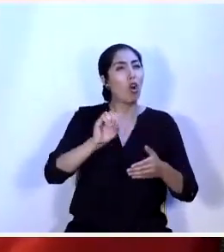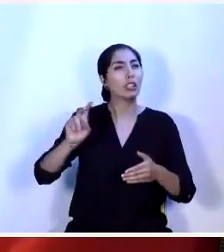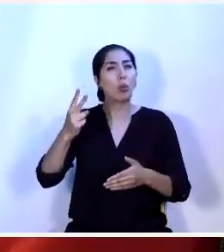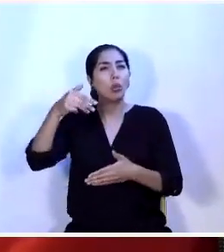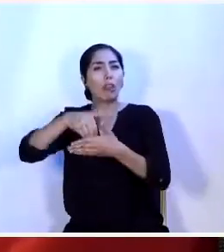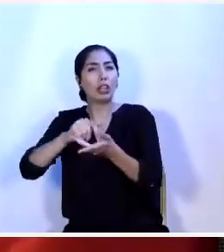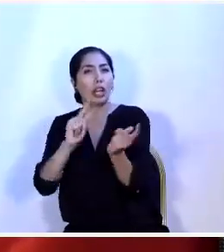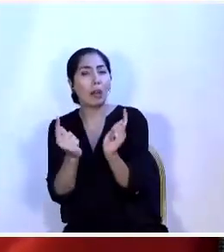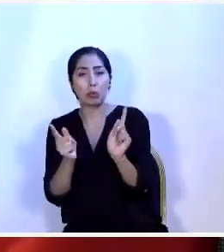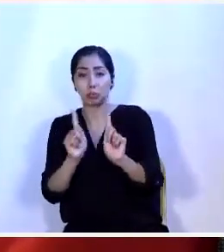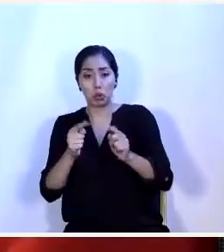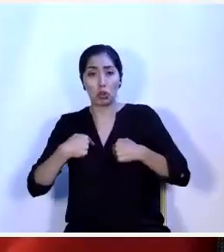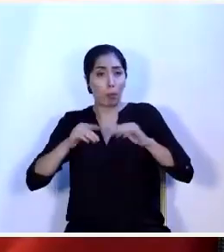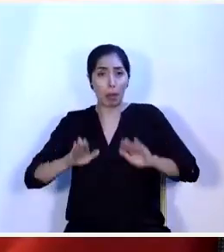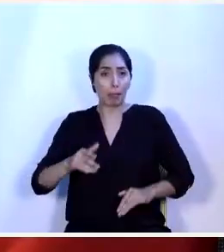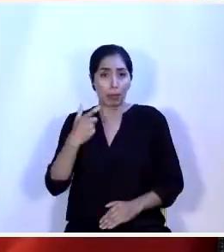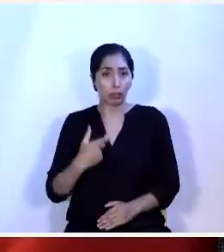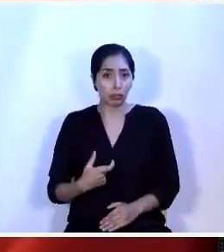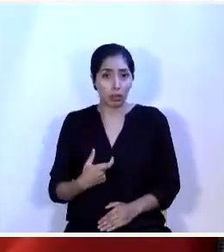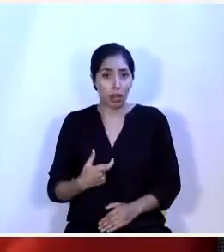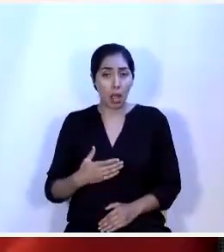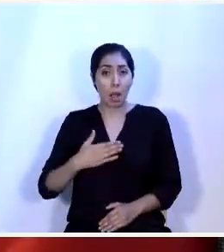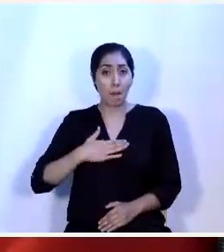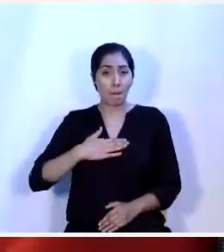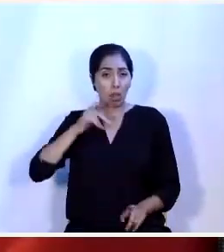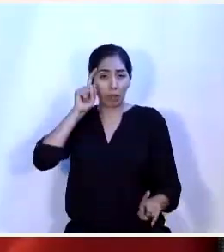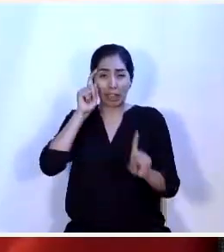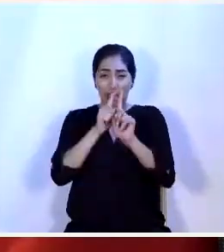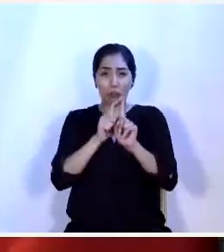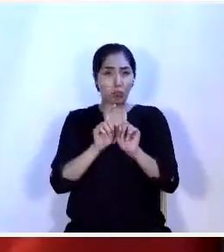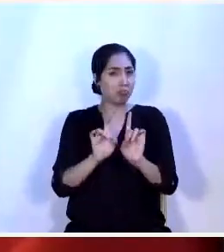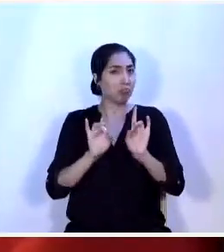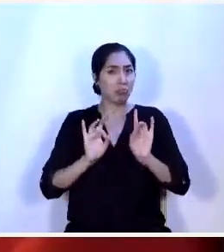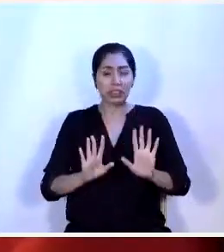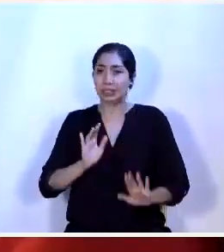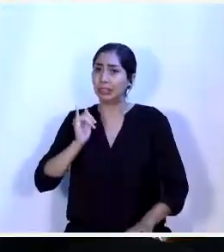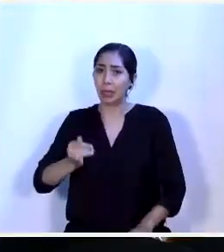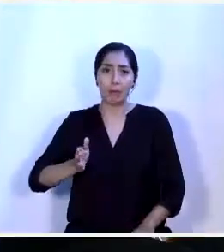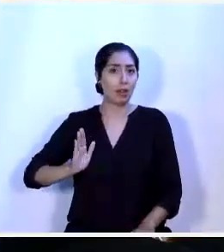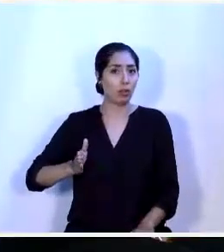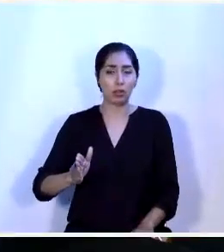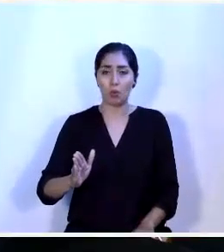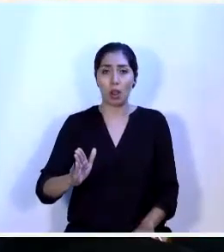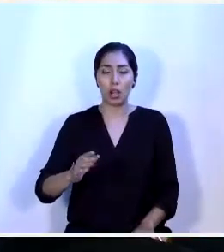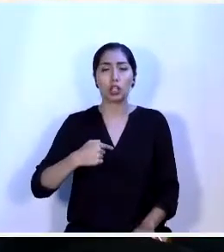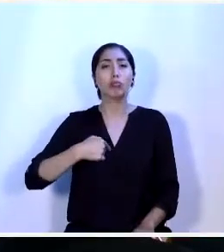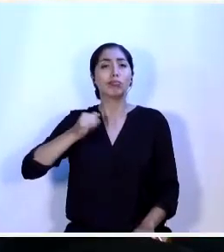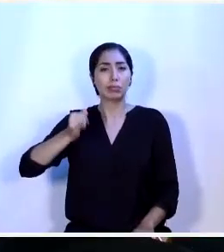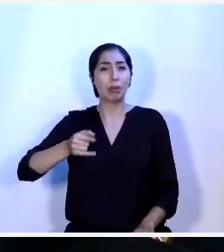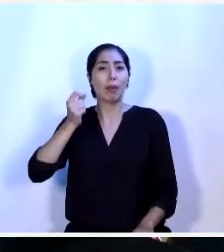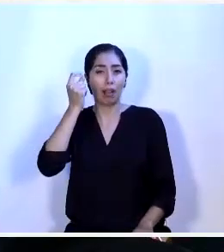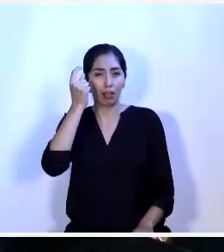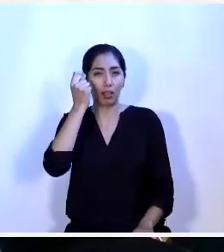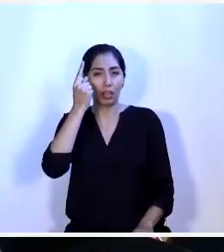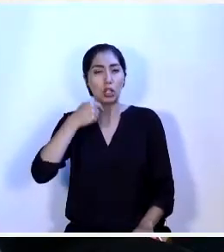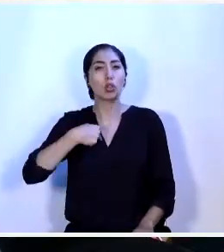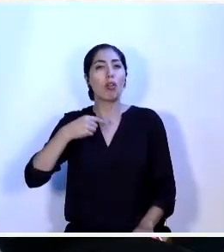hay una... mis convicciones siguen intactas, y yo siempre he entendido, o más bien, he ido